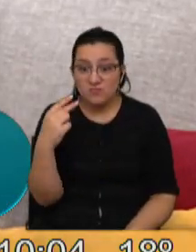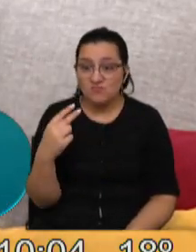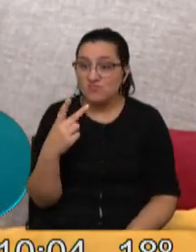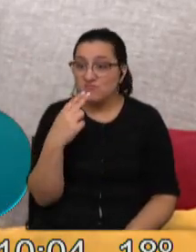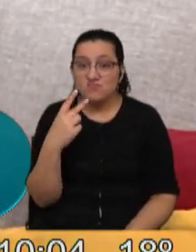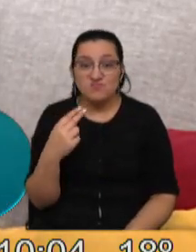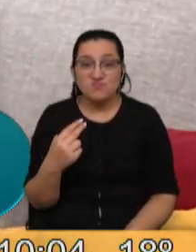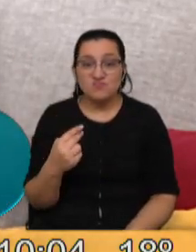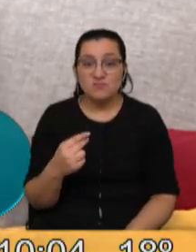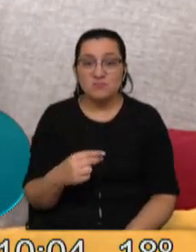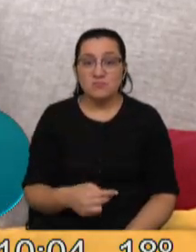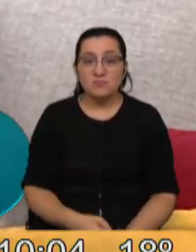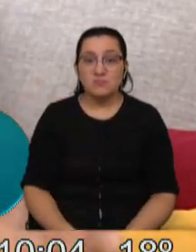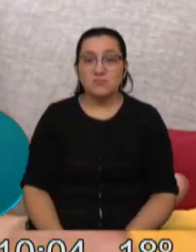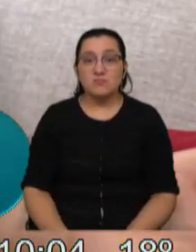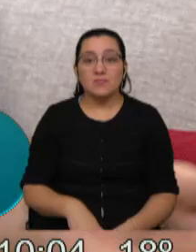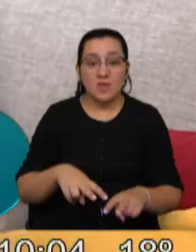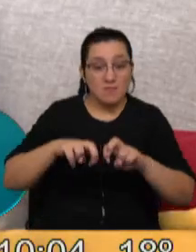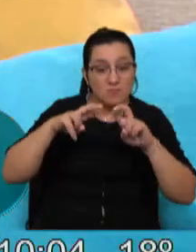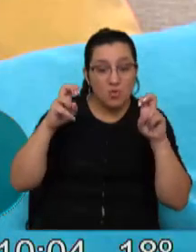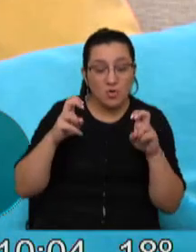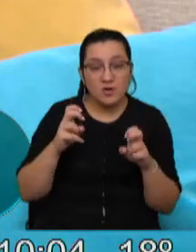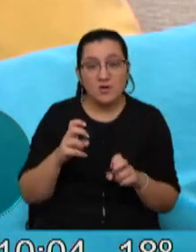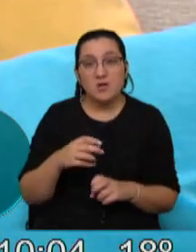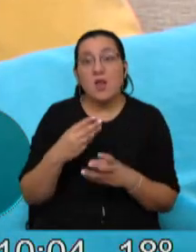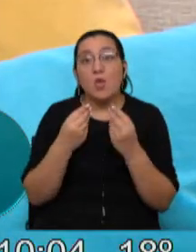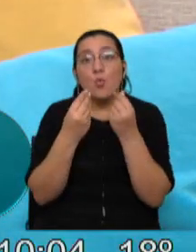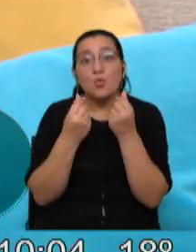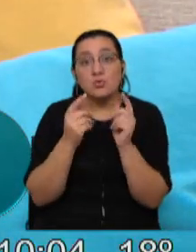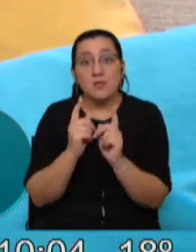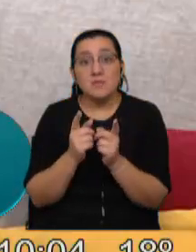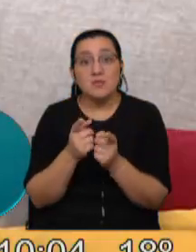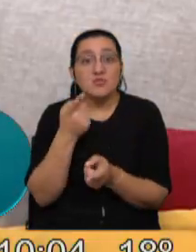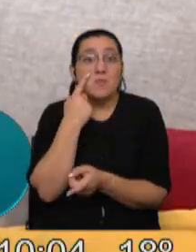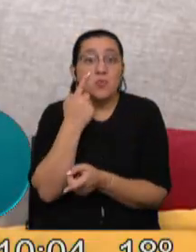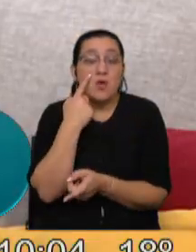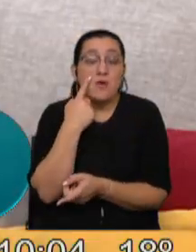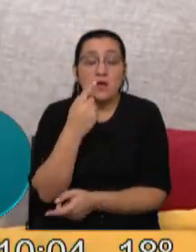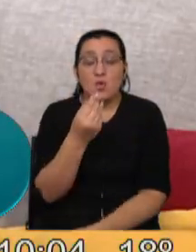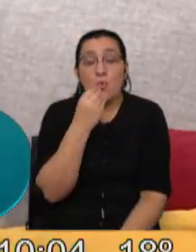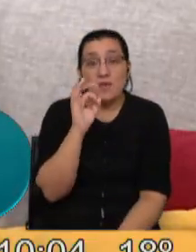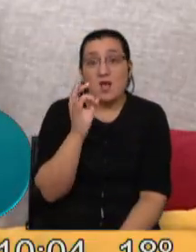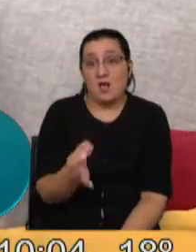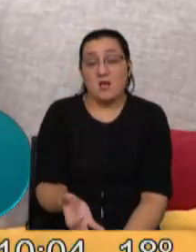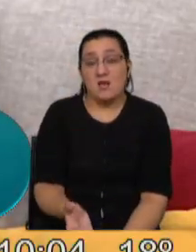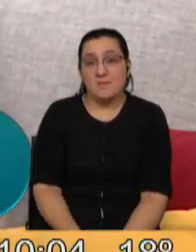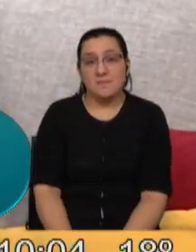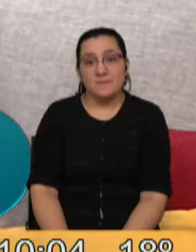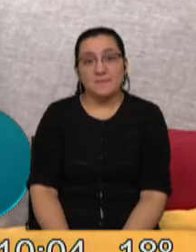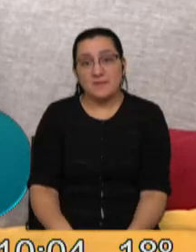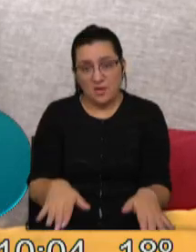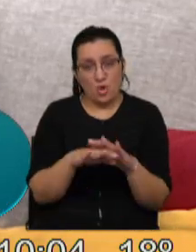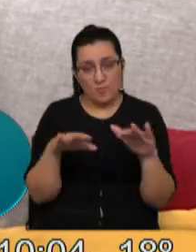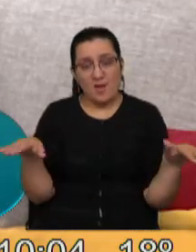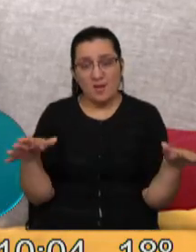herramienta para explorar y demás, y el gusto también, por lo tanto exploran, aunque sea de ellos, y es bastante